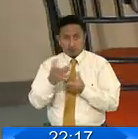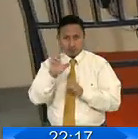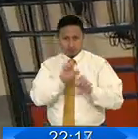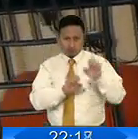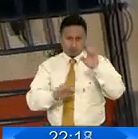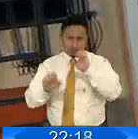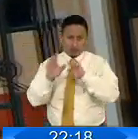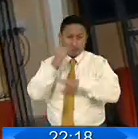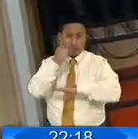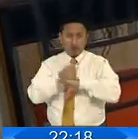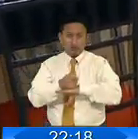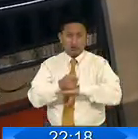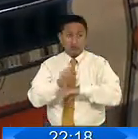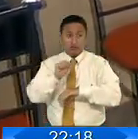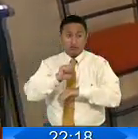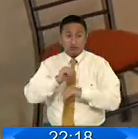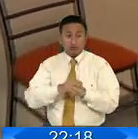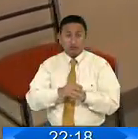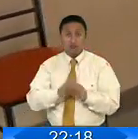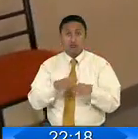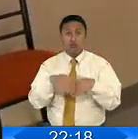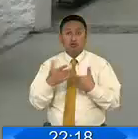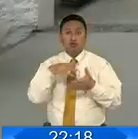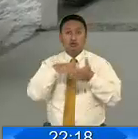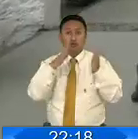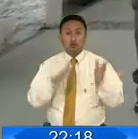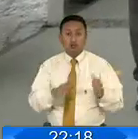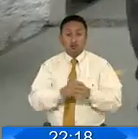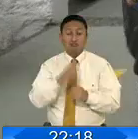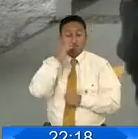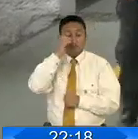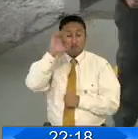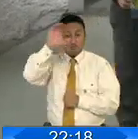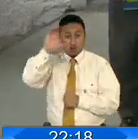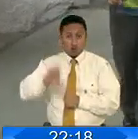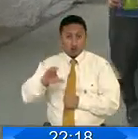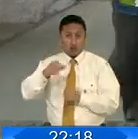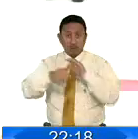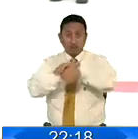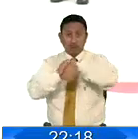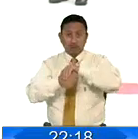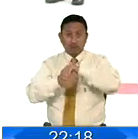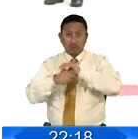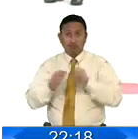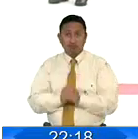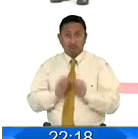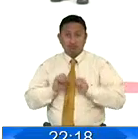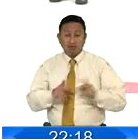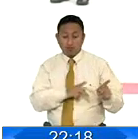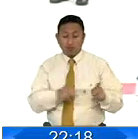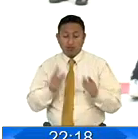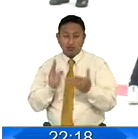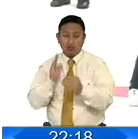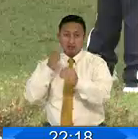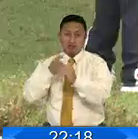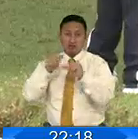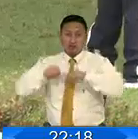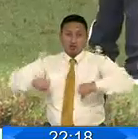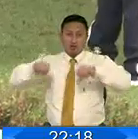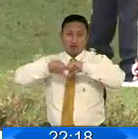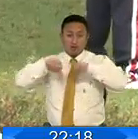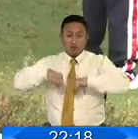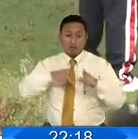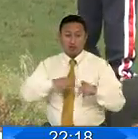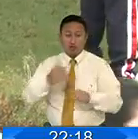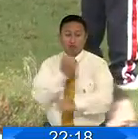la disposición también se aplique para los estudiantes del régimen Costa y Galápagos, conforme avancen los planes de regreso a las aulas y el plan